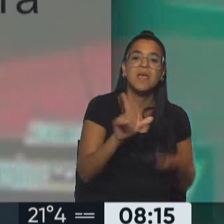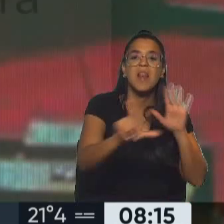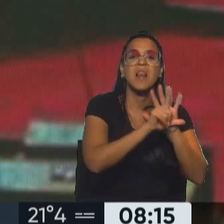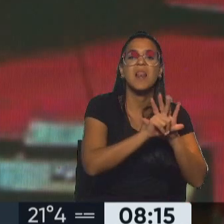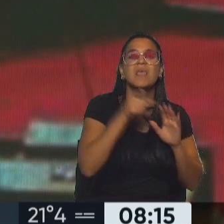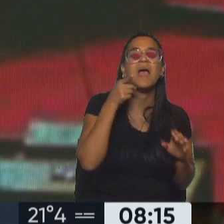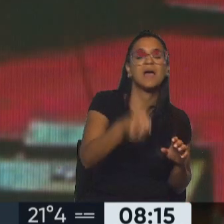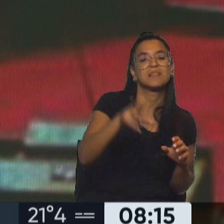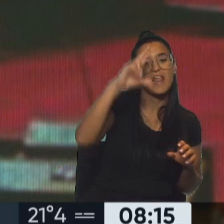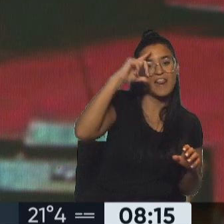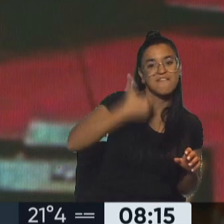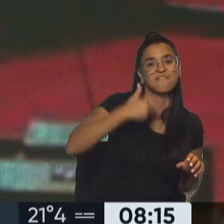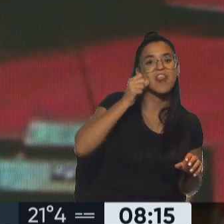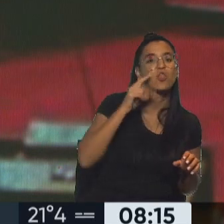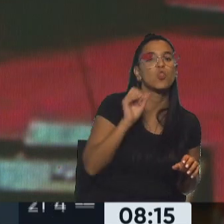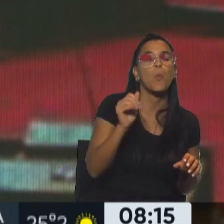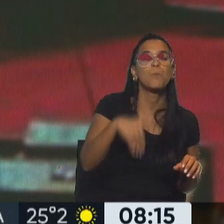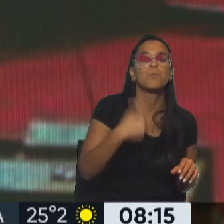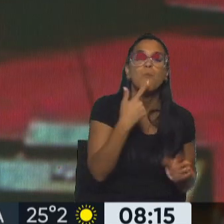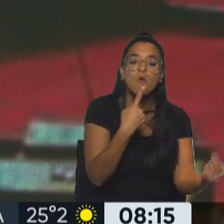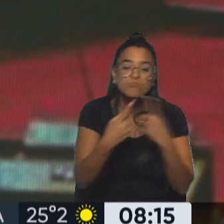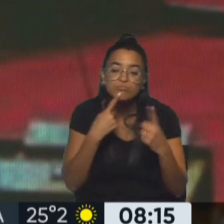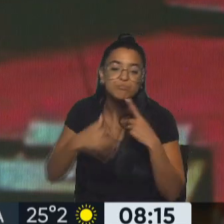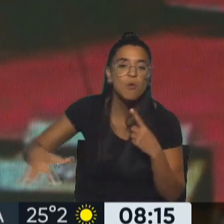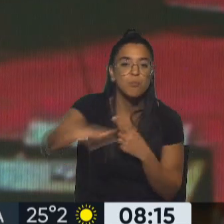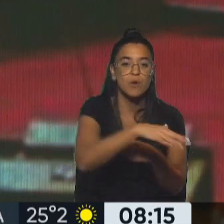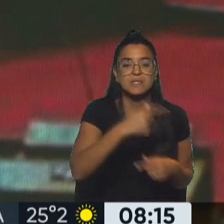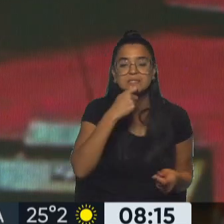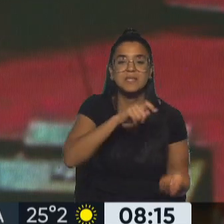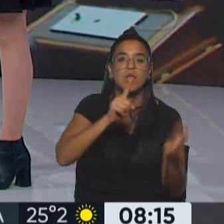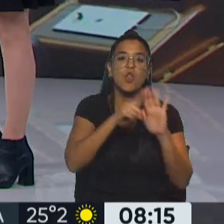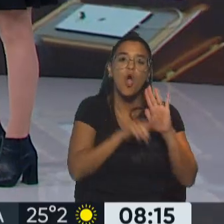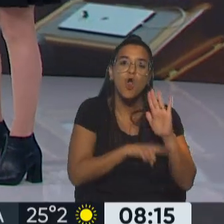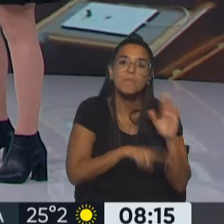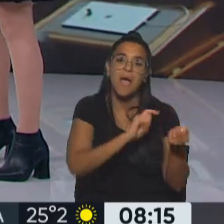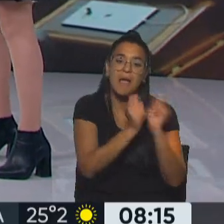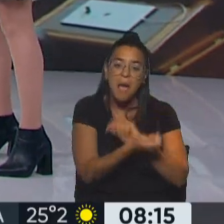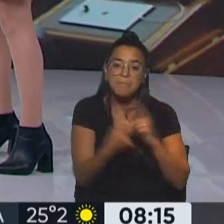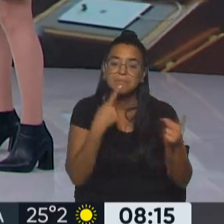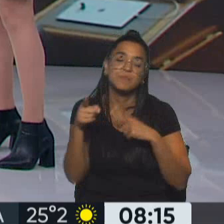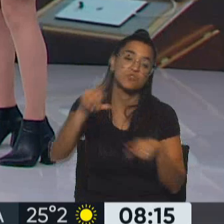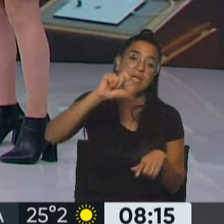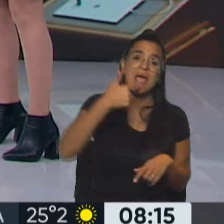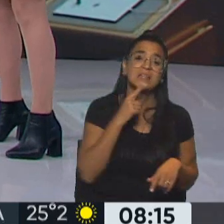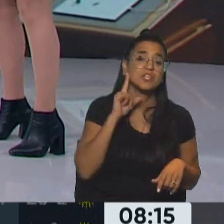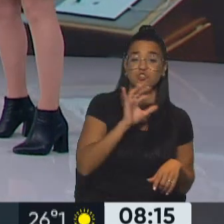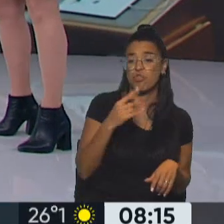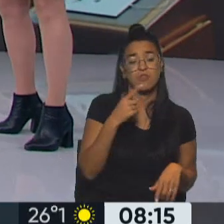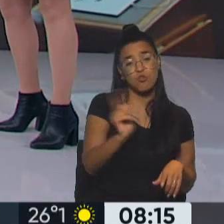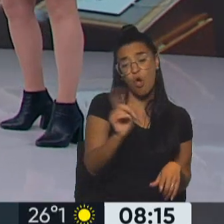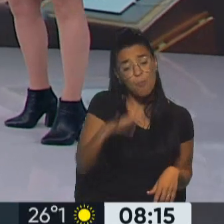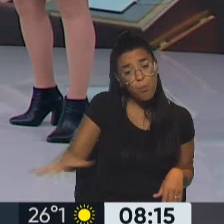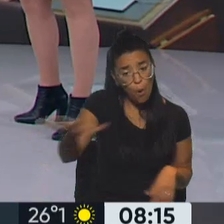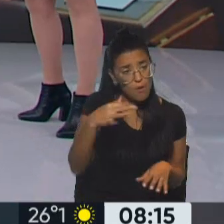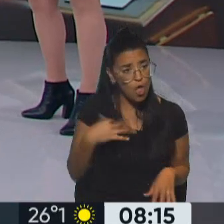ley anti referéndums limitaba la participación popular cada vez que cambien alguna Norma constitucional entonces lo que dice Pedro Castillo no el pueblo